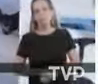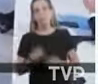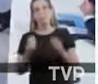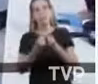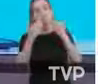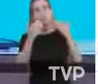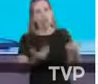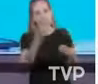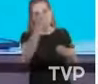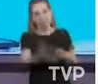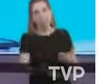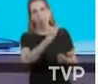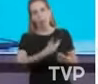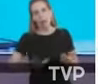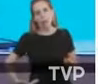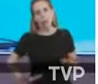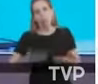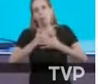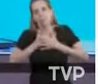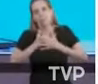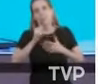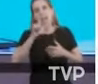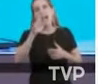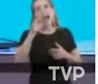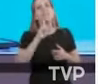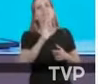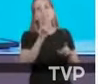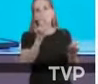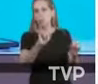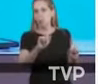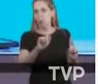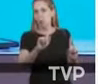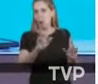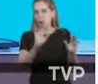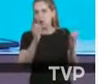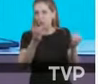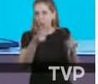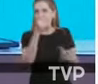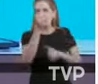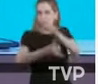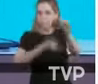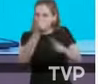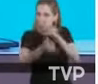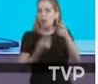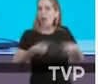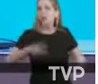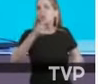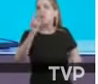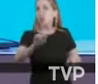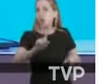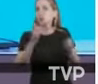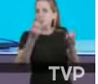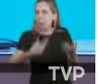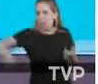Muchas gracias, gobernador, querido Alberto. No incómoda, no, es tu parecer y absolutamente respetable, y